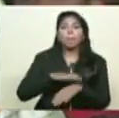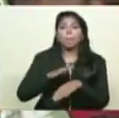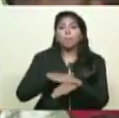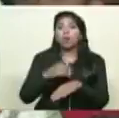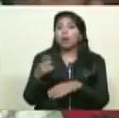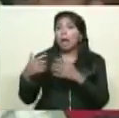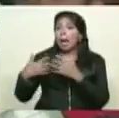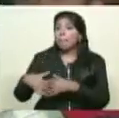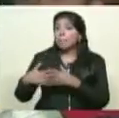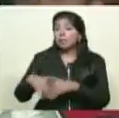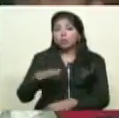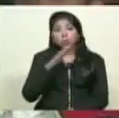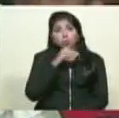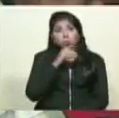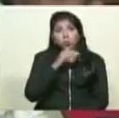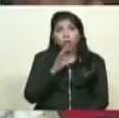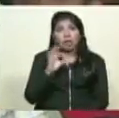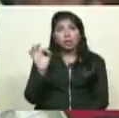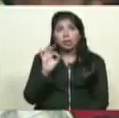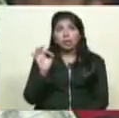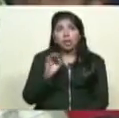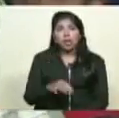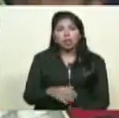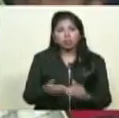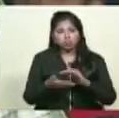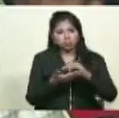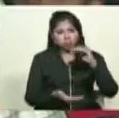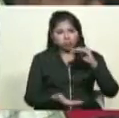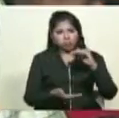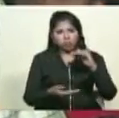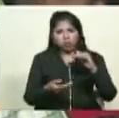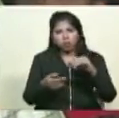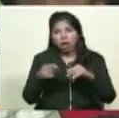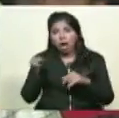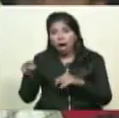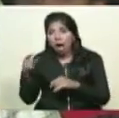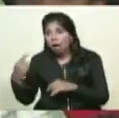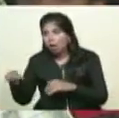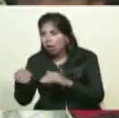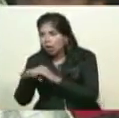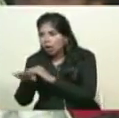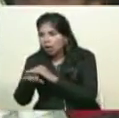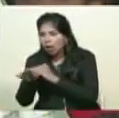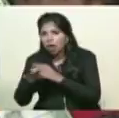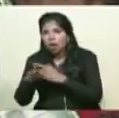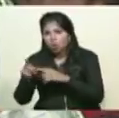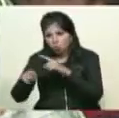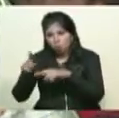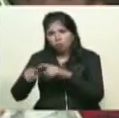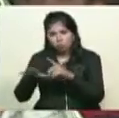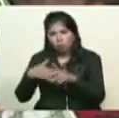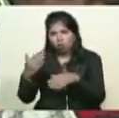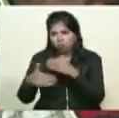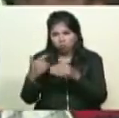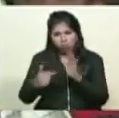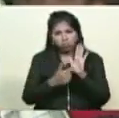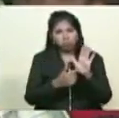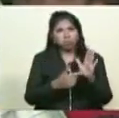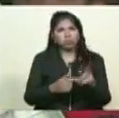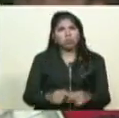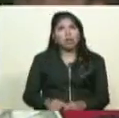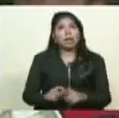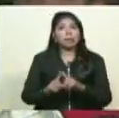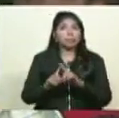fabricando los losartán potásico teniendo materia prima ahí. A pesar de que algunos